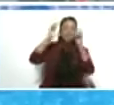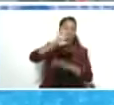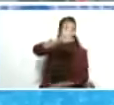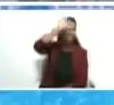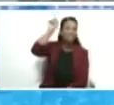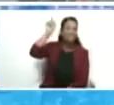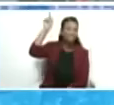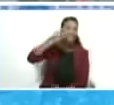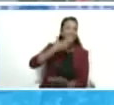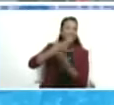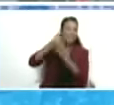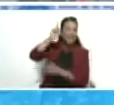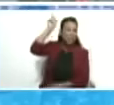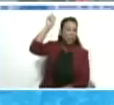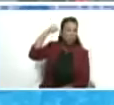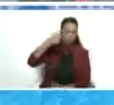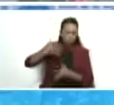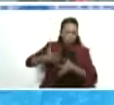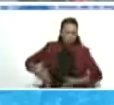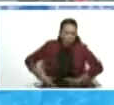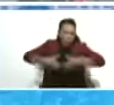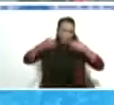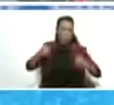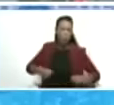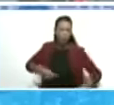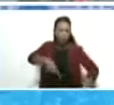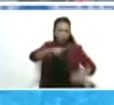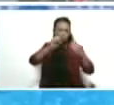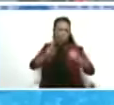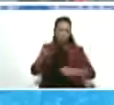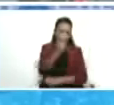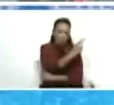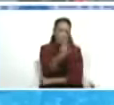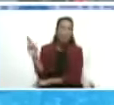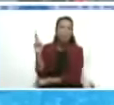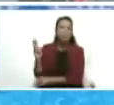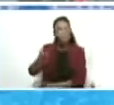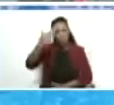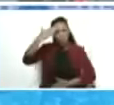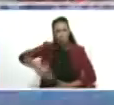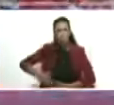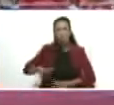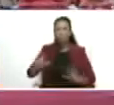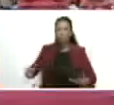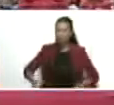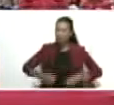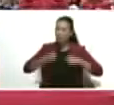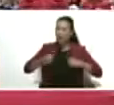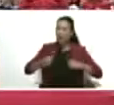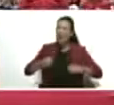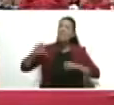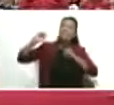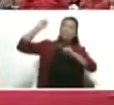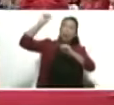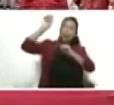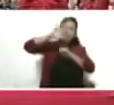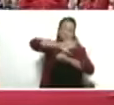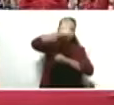comandante Chávez, gracias por tu rebeldía, gracias por tu valentía. ¡Que viva